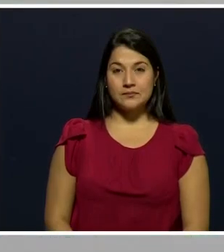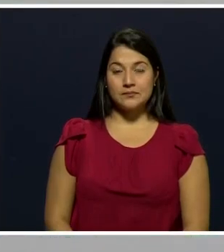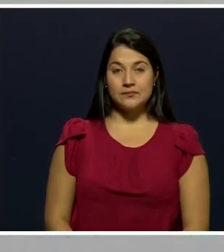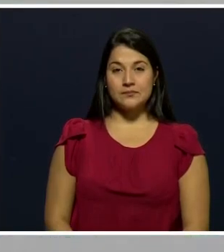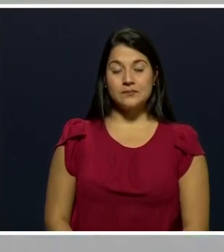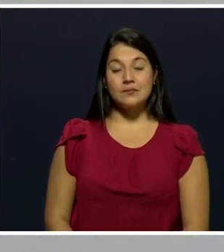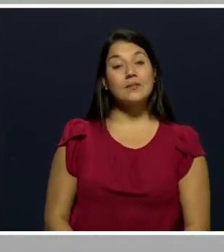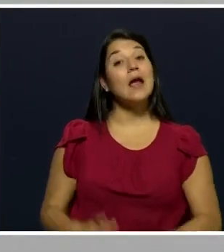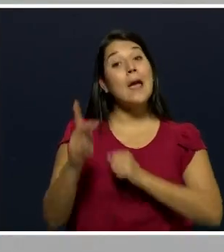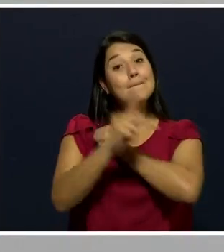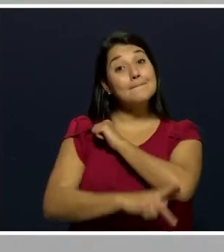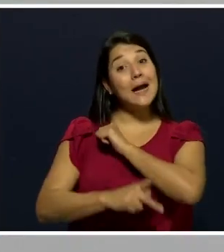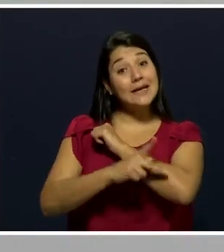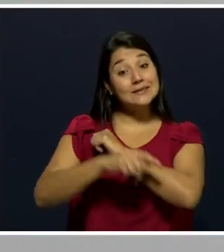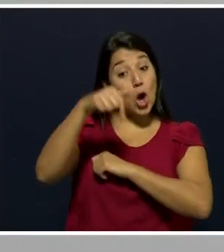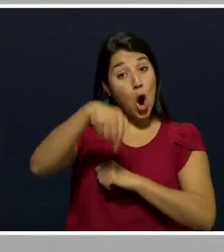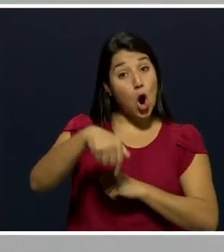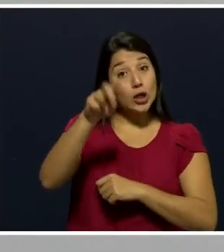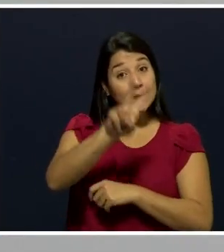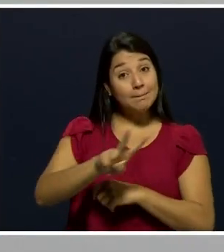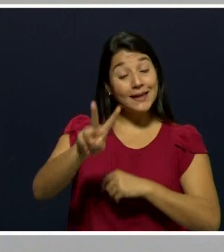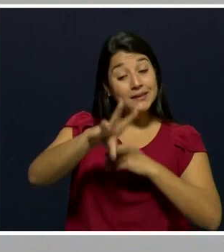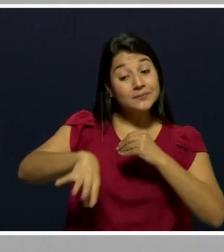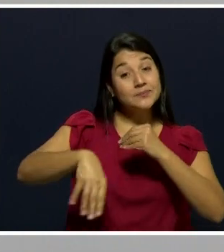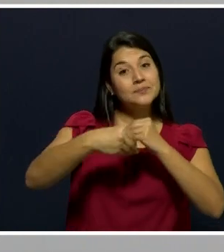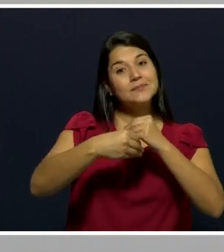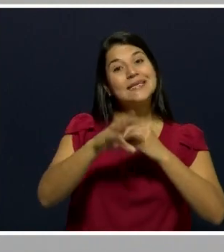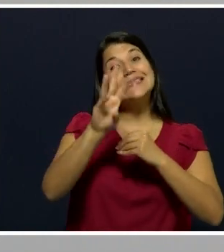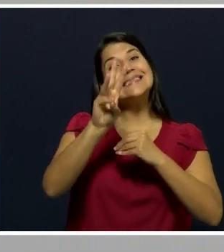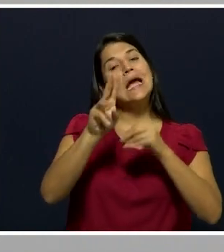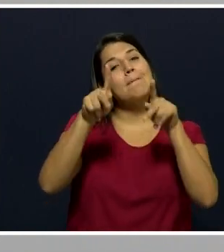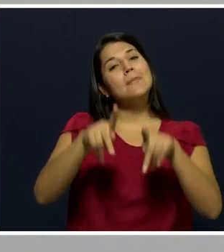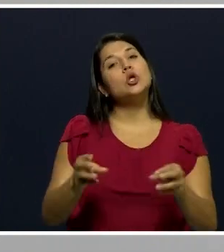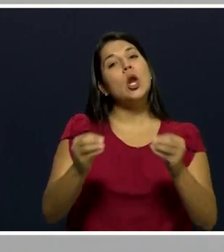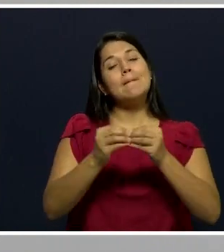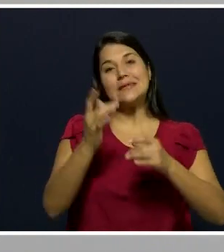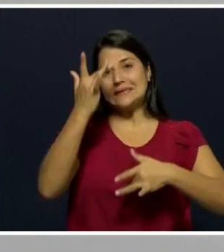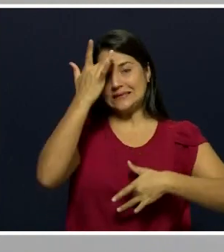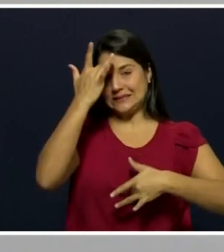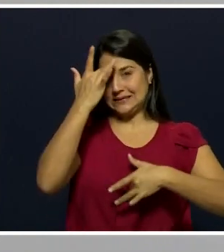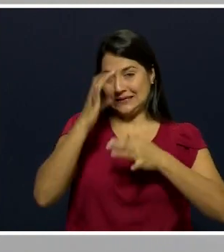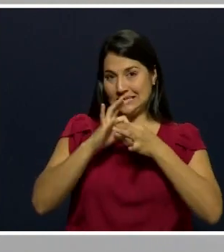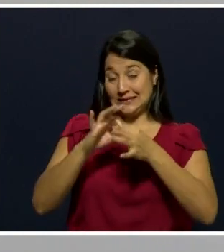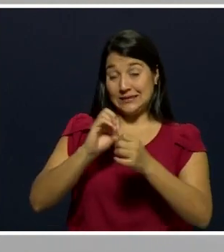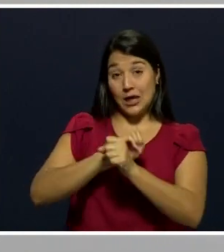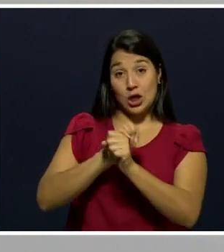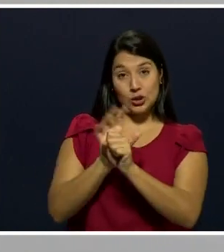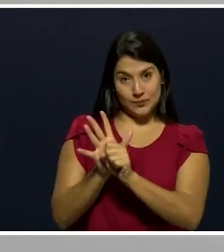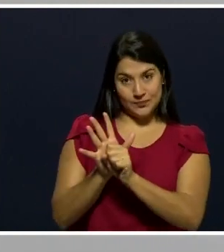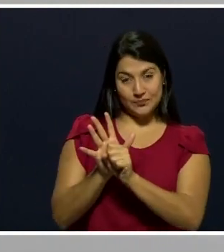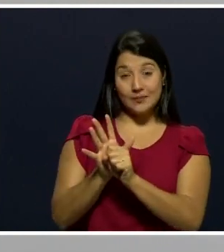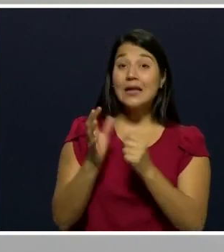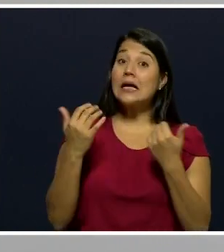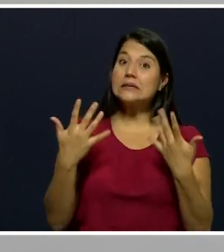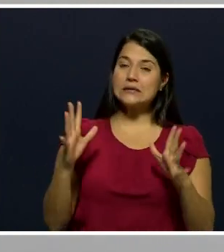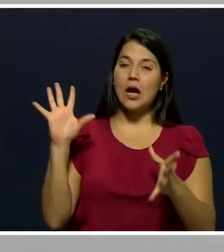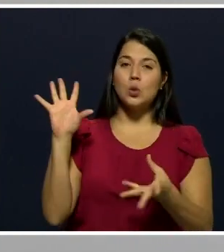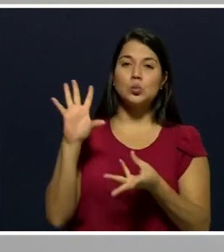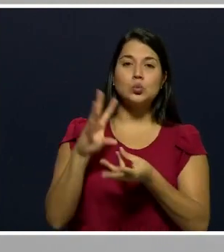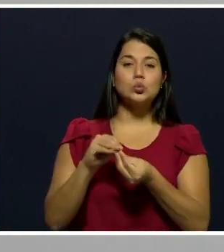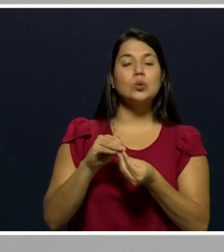El país sumó este viernes 6 casos más del nuevo coronavirus para llegar a un total